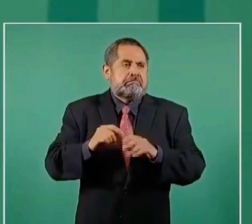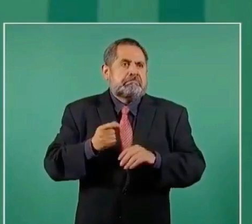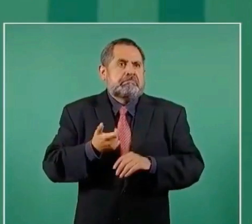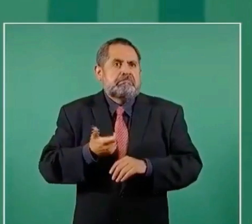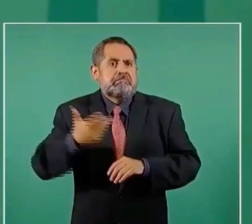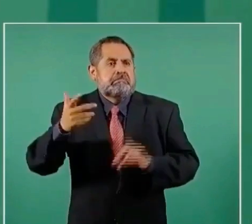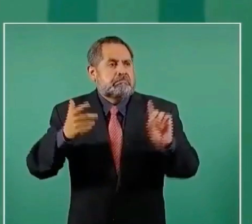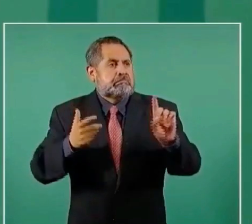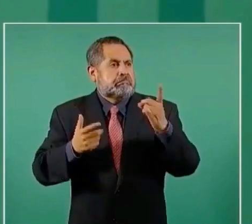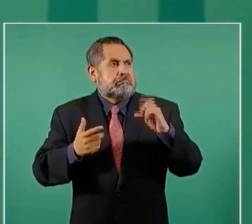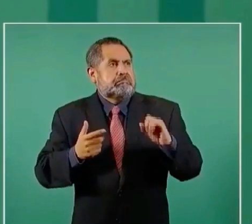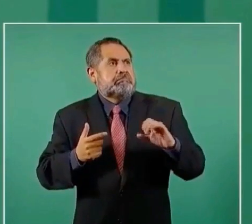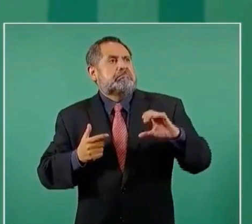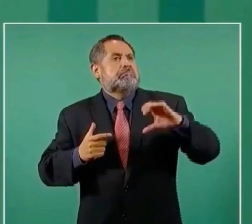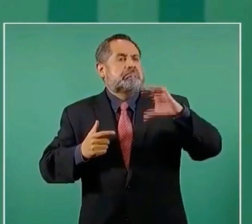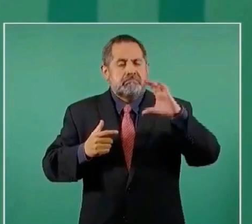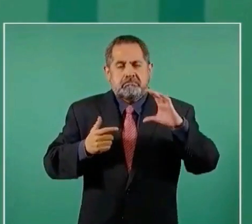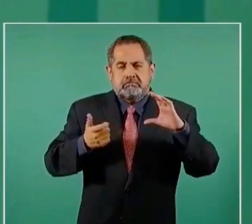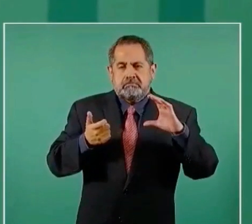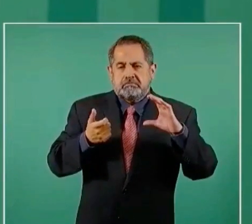Esto no pasó